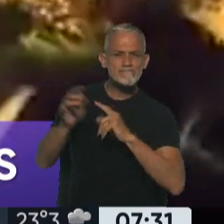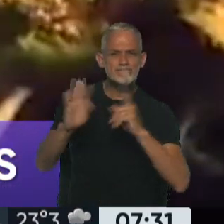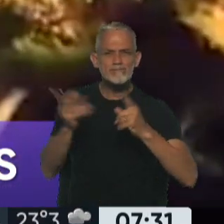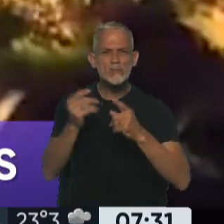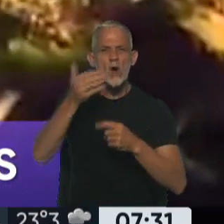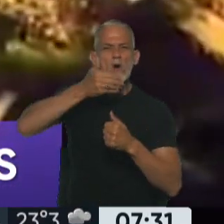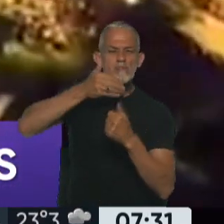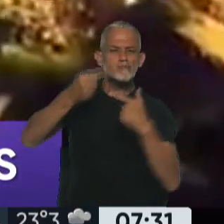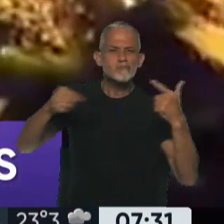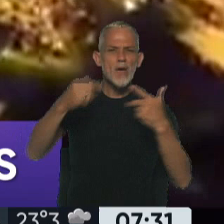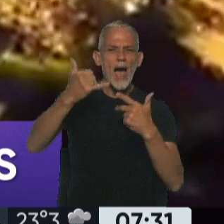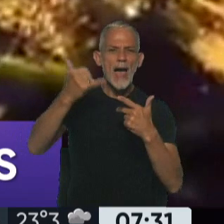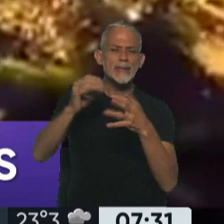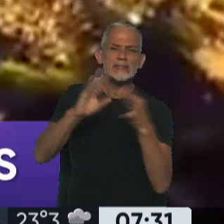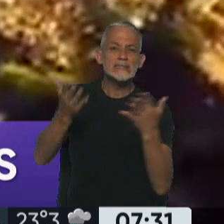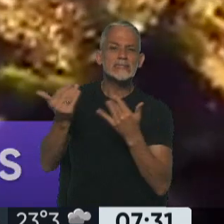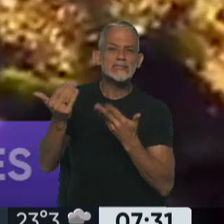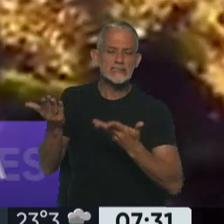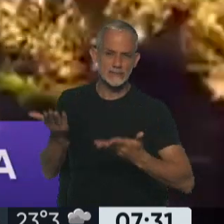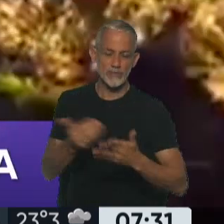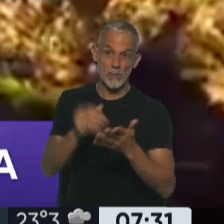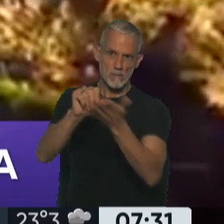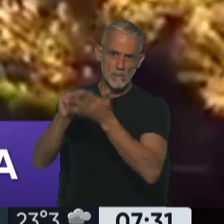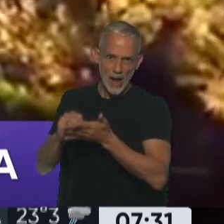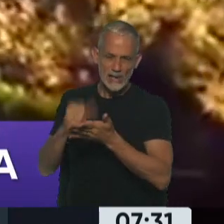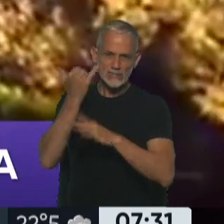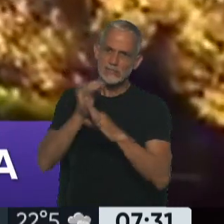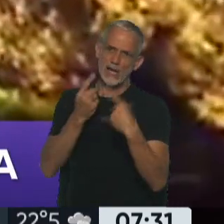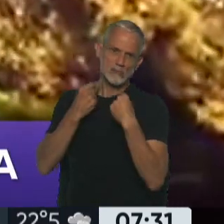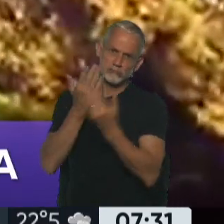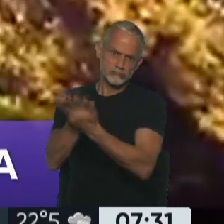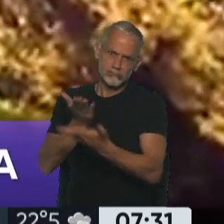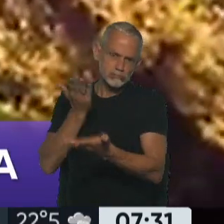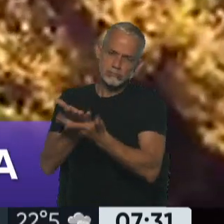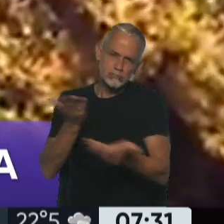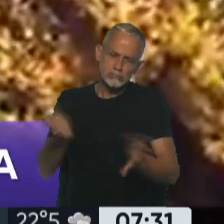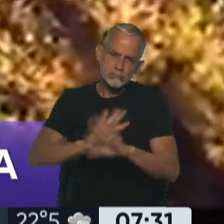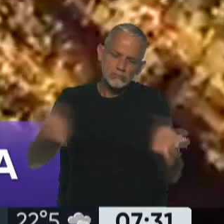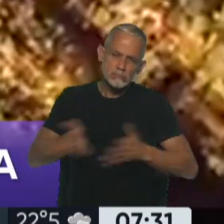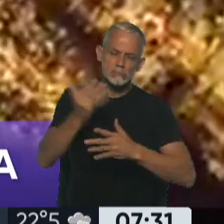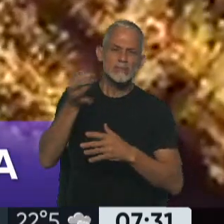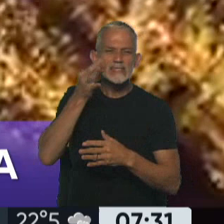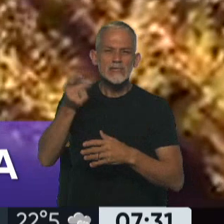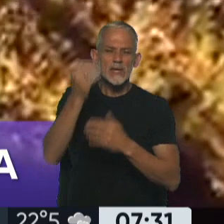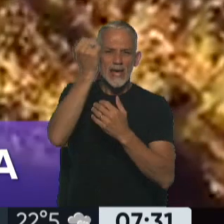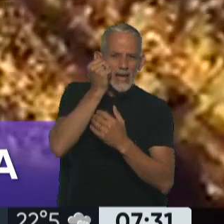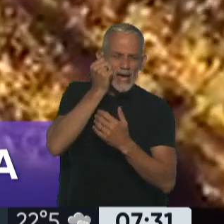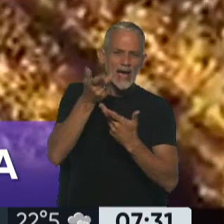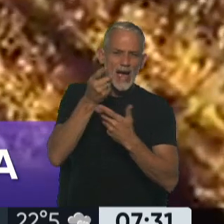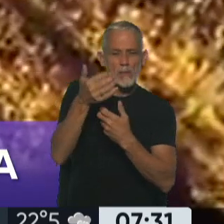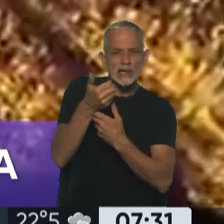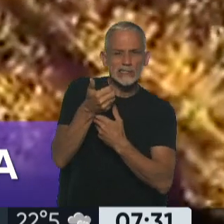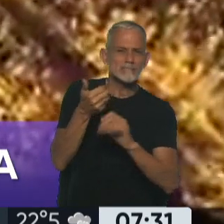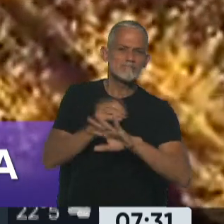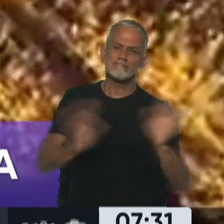liberación de rehenes, habida cuenta de que la gran mayoría de los países han reclamado justamente que los rehenes que están en poder de Hamas sean liberados?